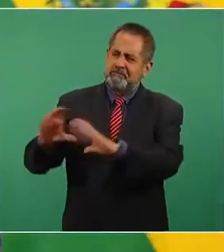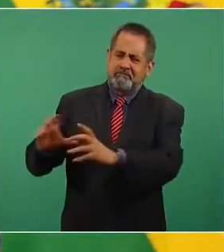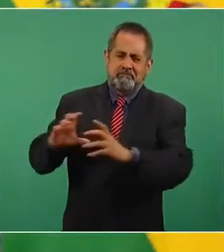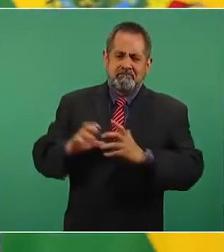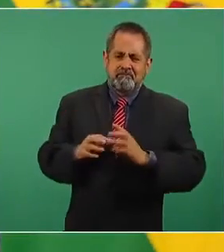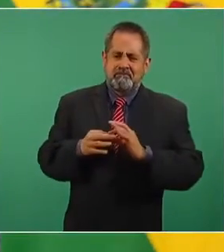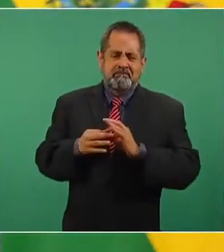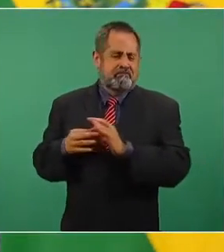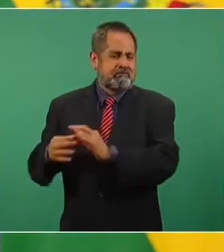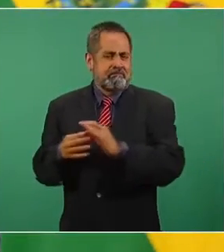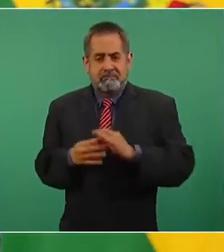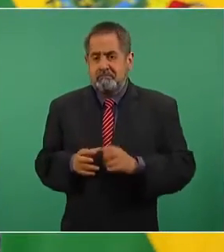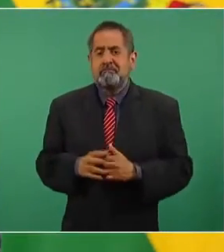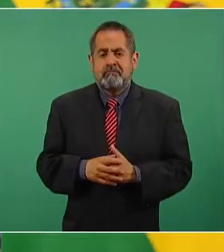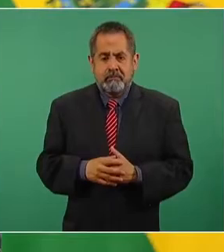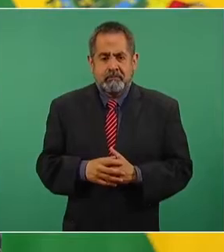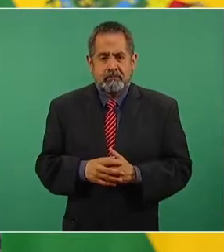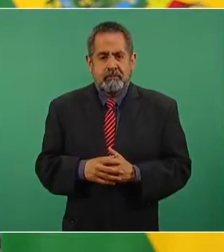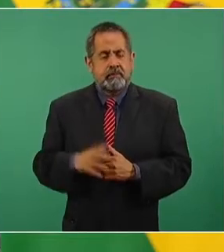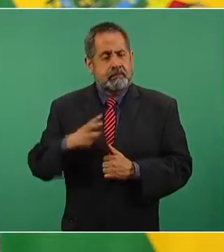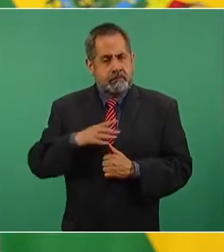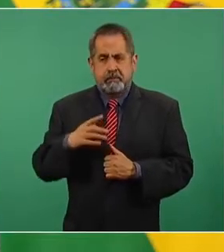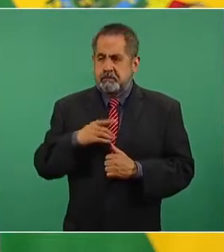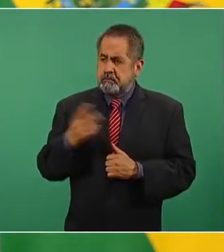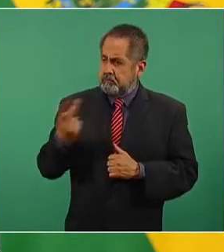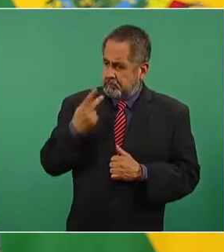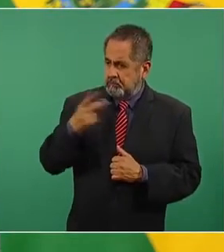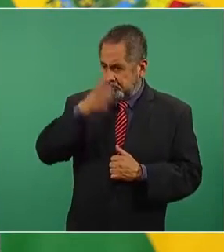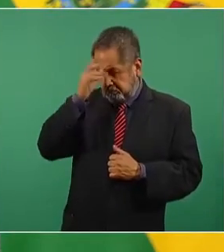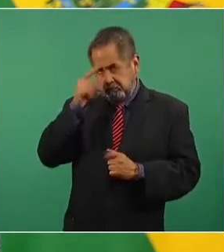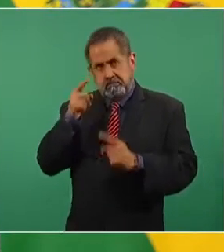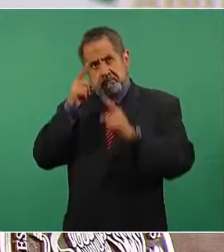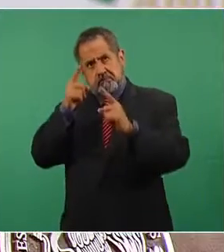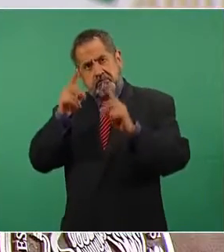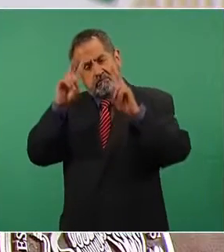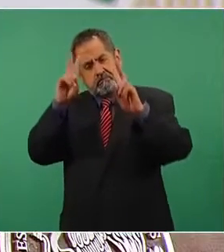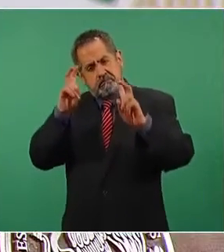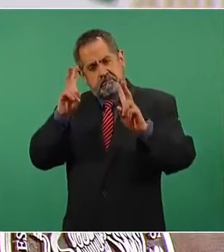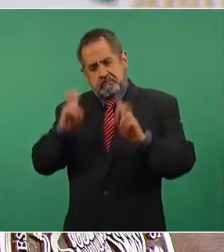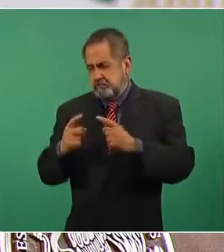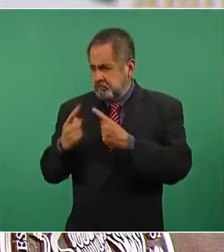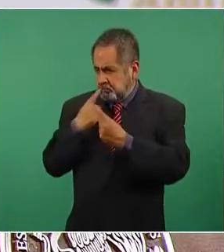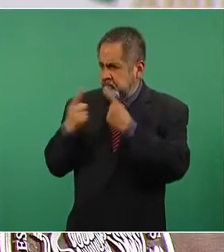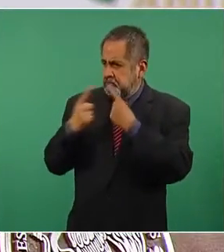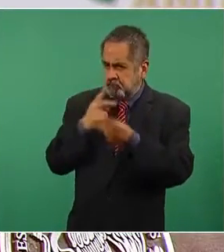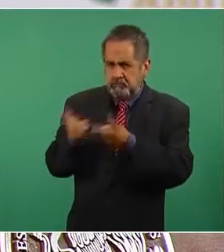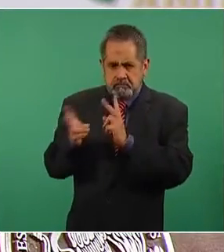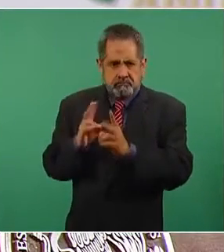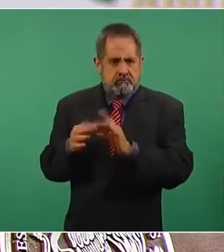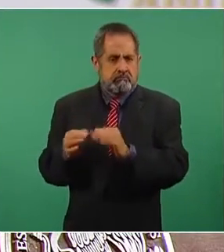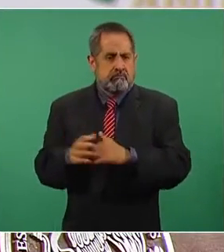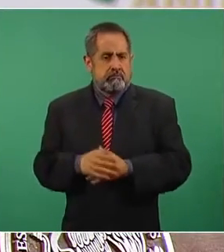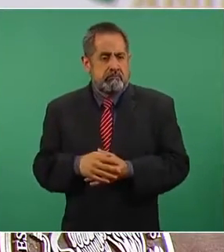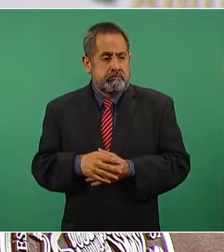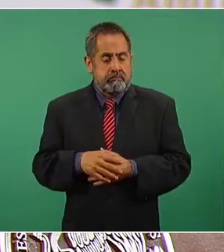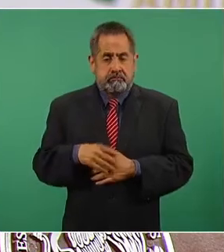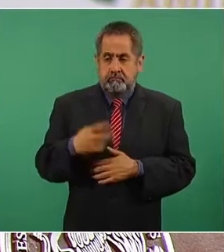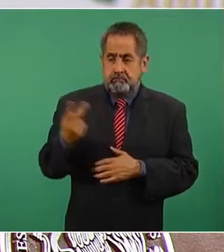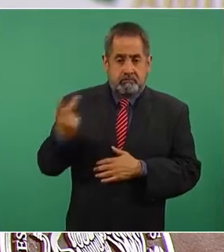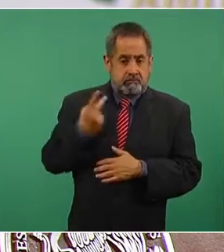donde tenemos muchísimos temas en que conversar. Somos muy